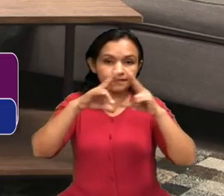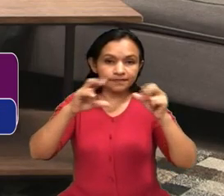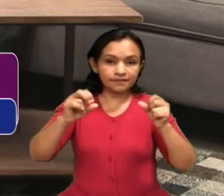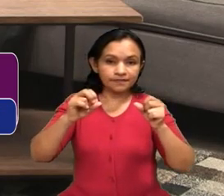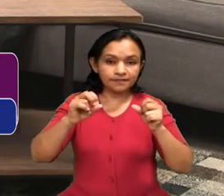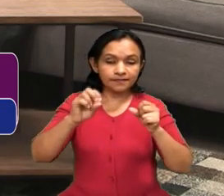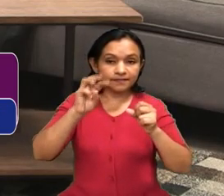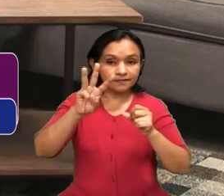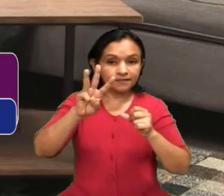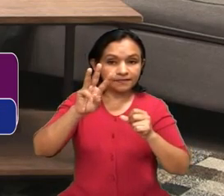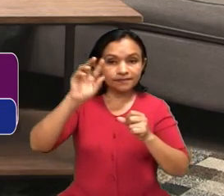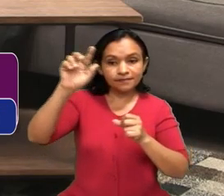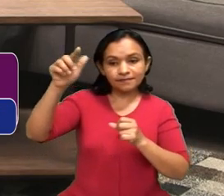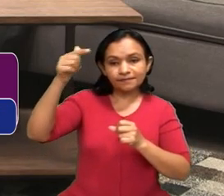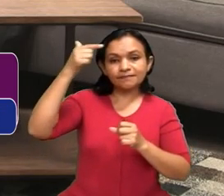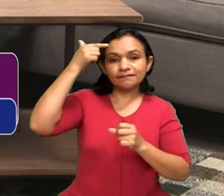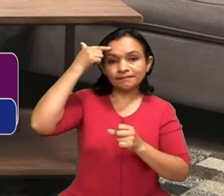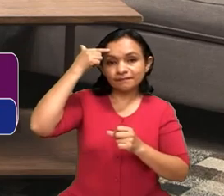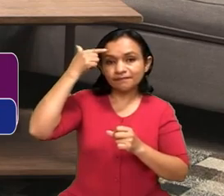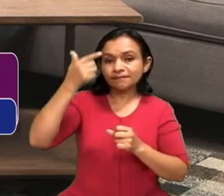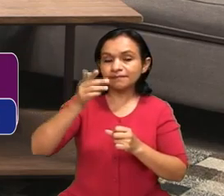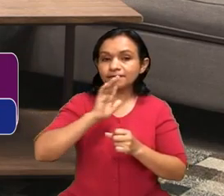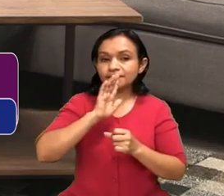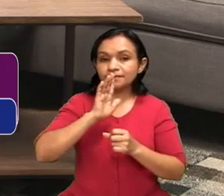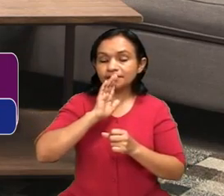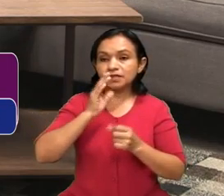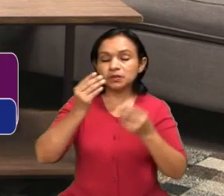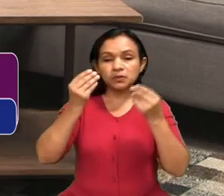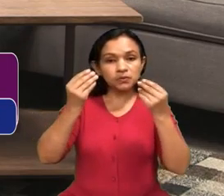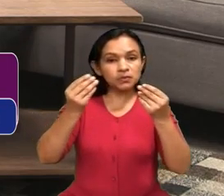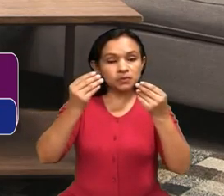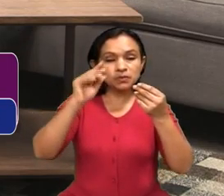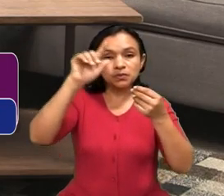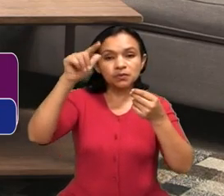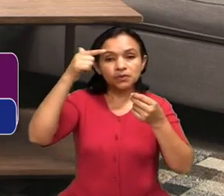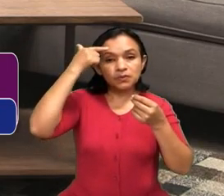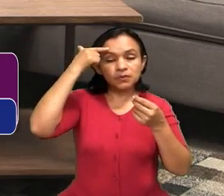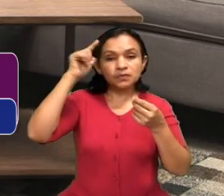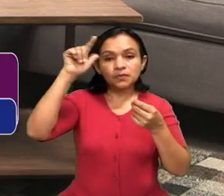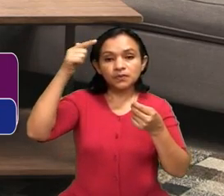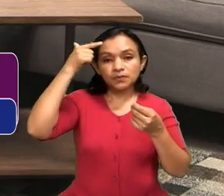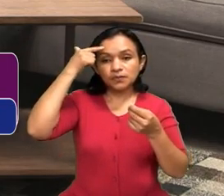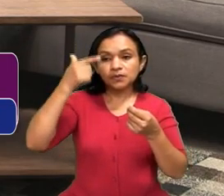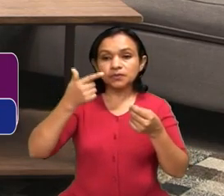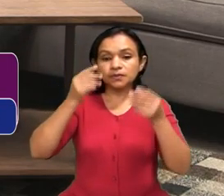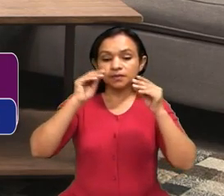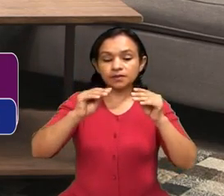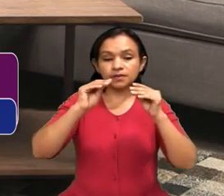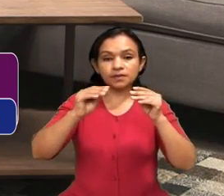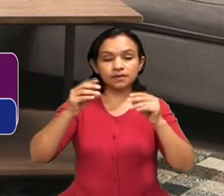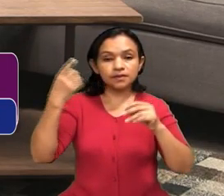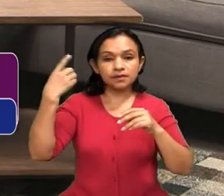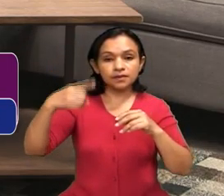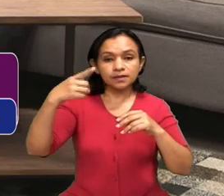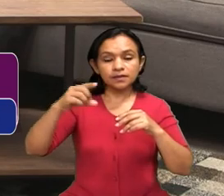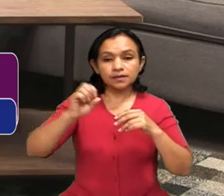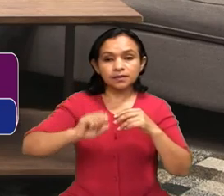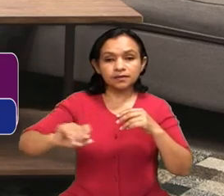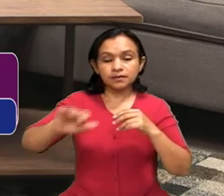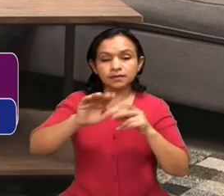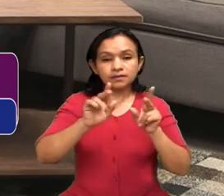durante tres gobiernos neoliberales, que dicho sea de paso, fueron barbáricos a partir de la conculcación de los derechos sociales de parte